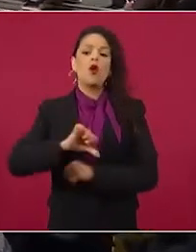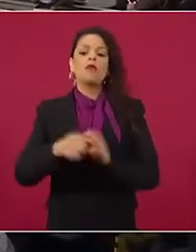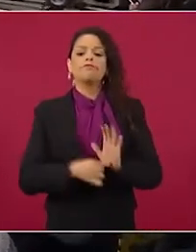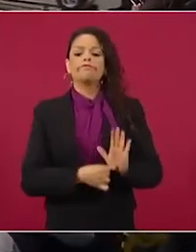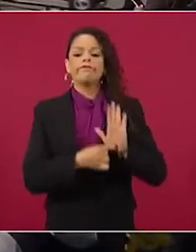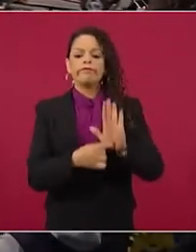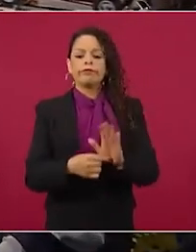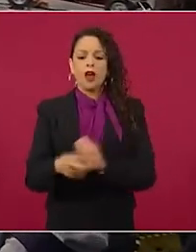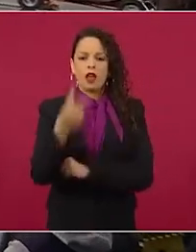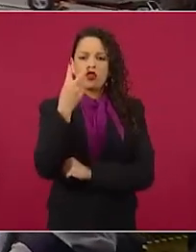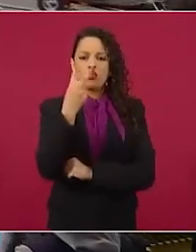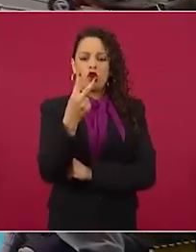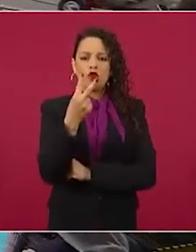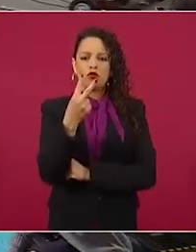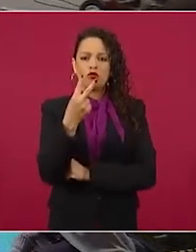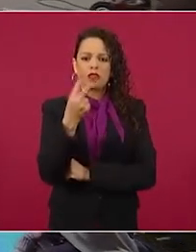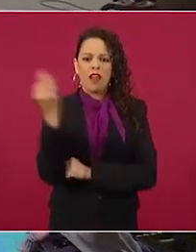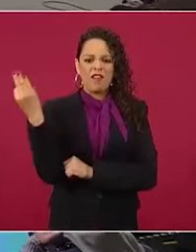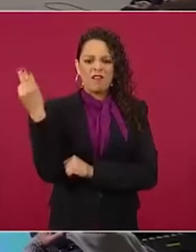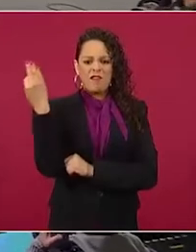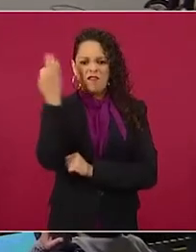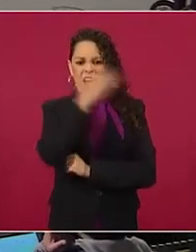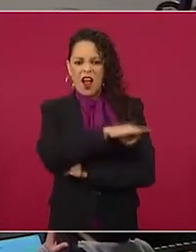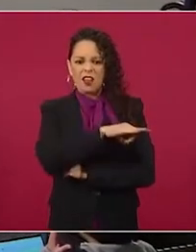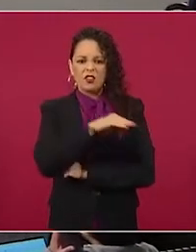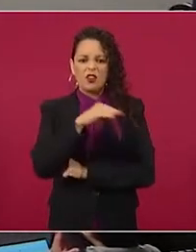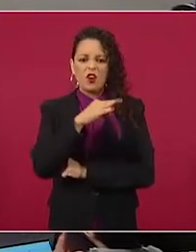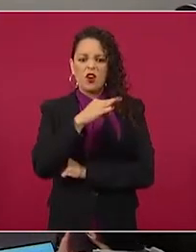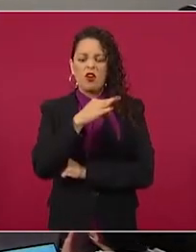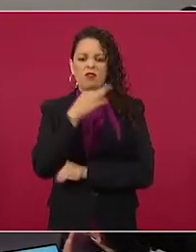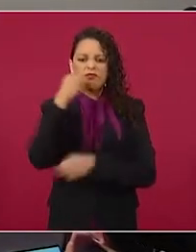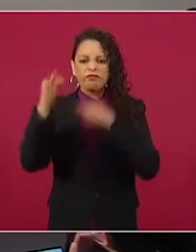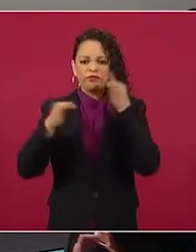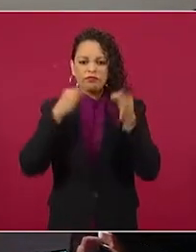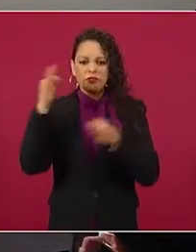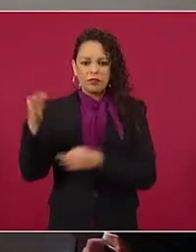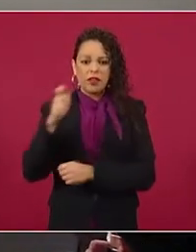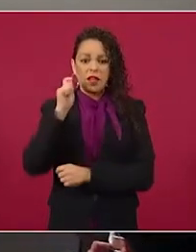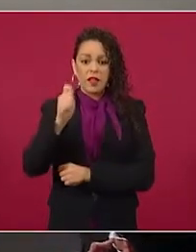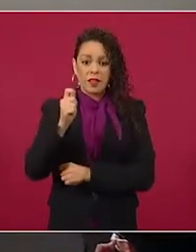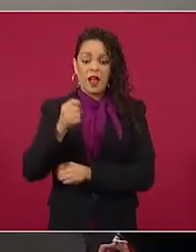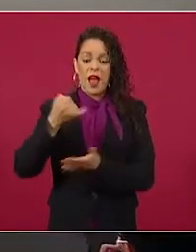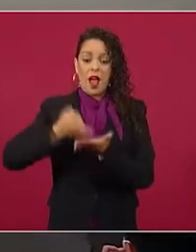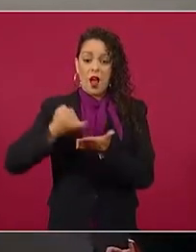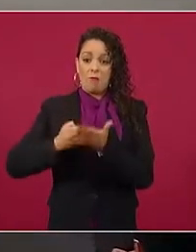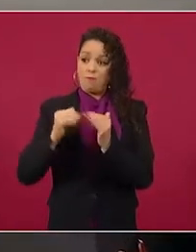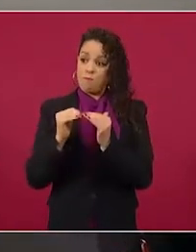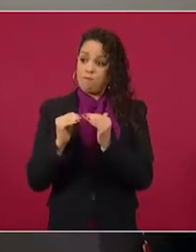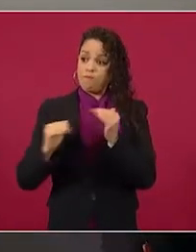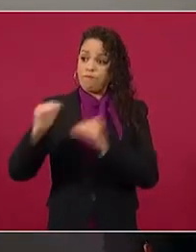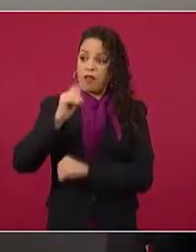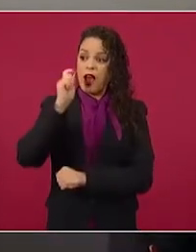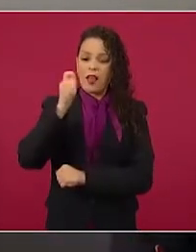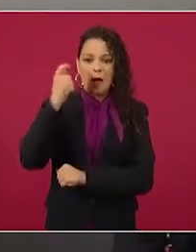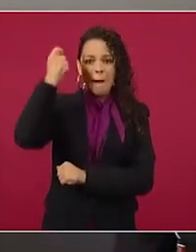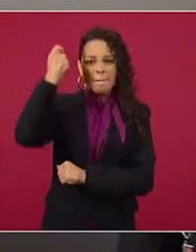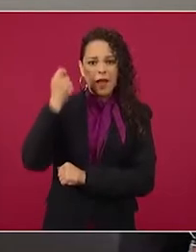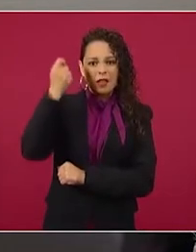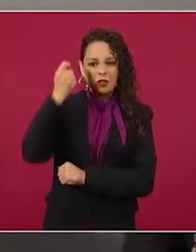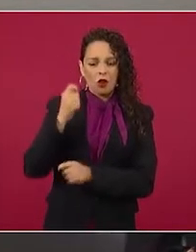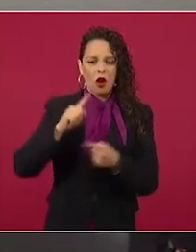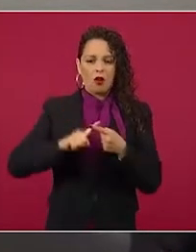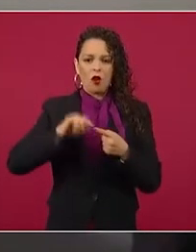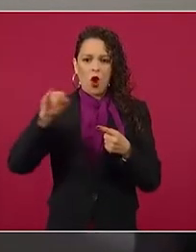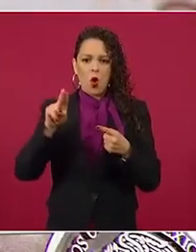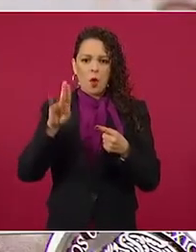notas. Falso que aumentarán impuestos a jubilaciones y pensiones. El